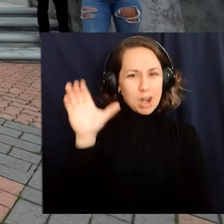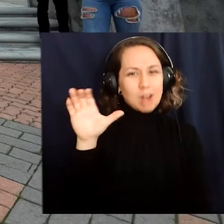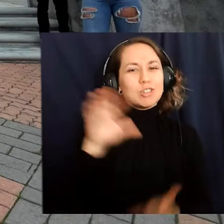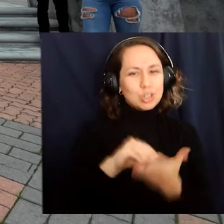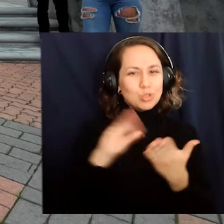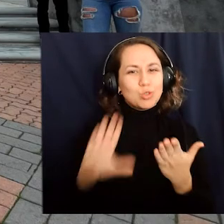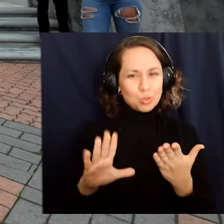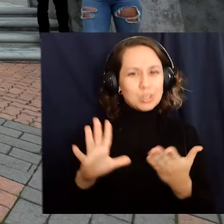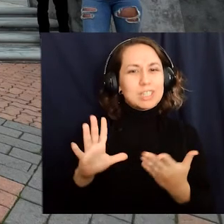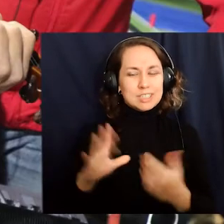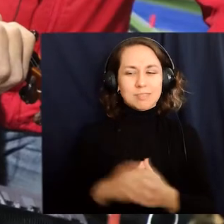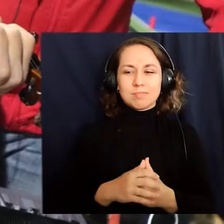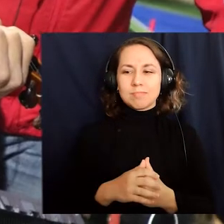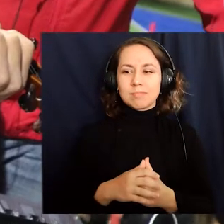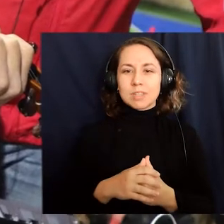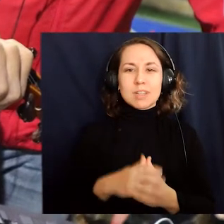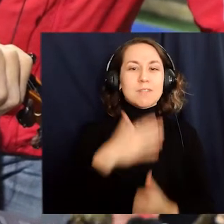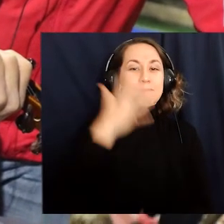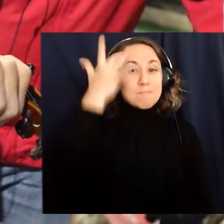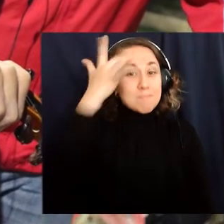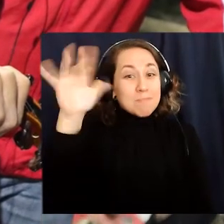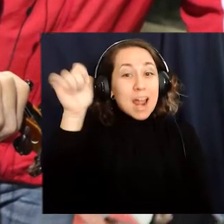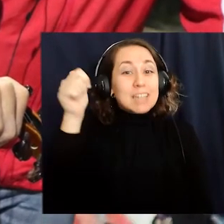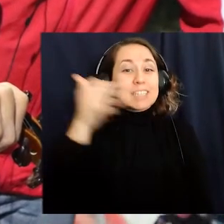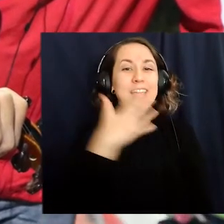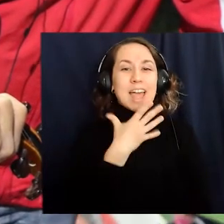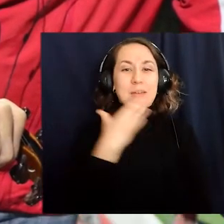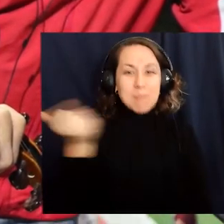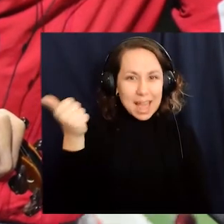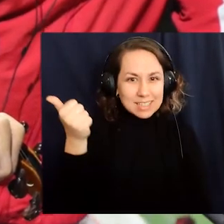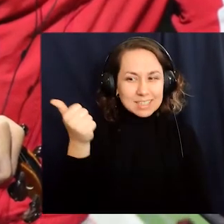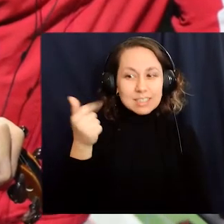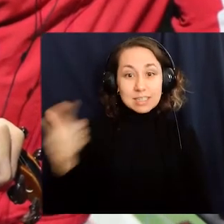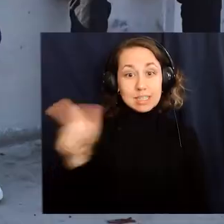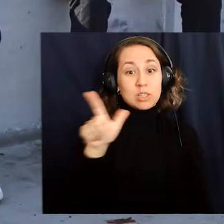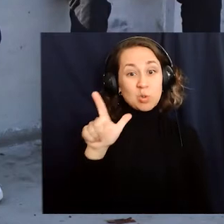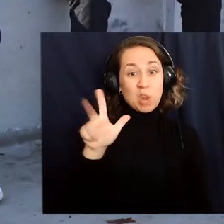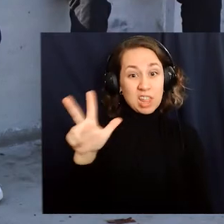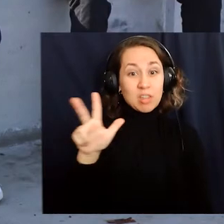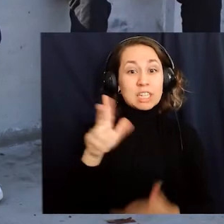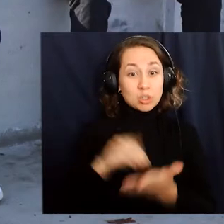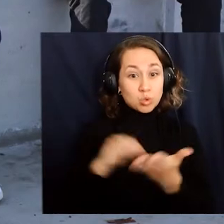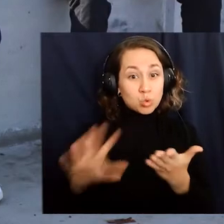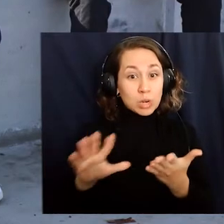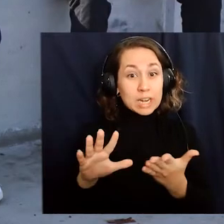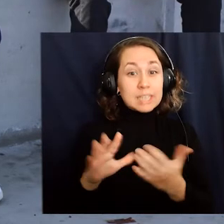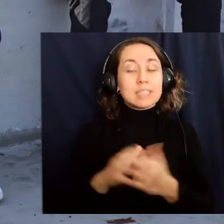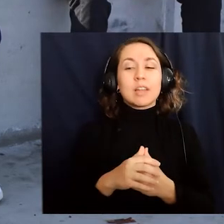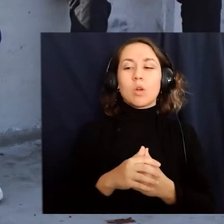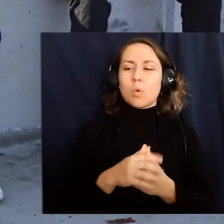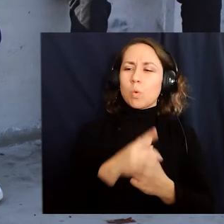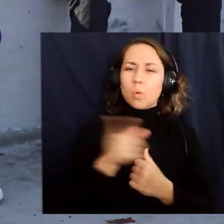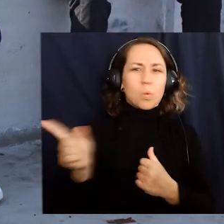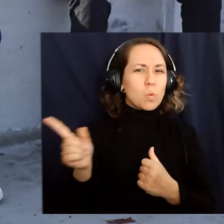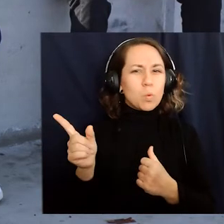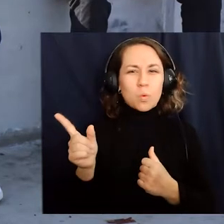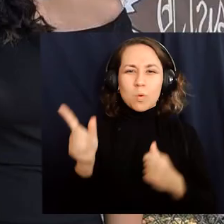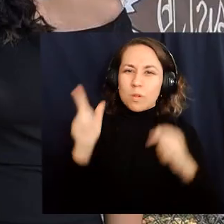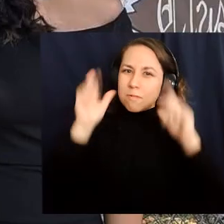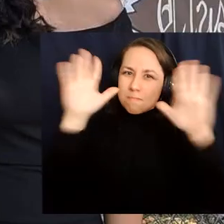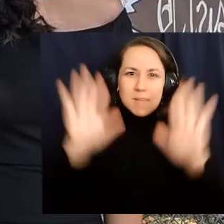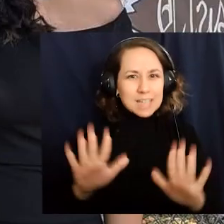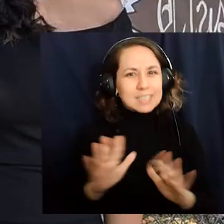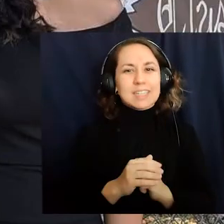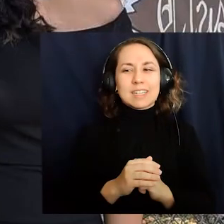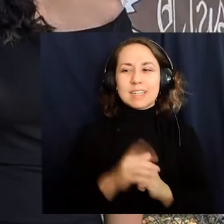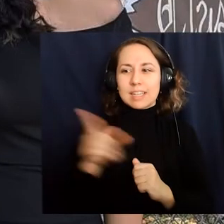parte de los 100 mejores. Estos 23 alumnos son sorprendentes, pues han encontrado su voz,